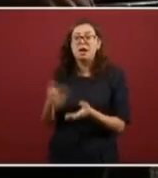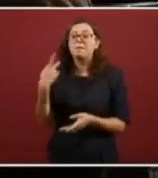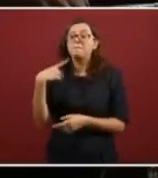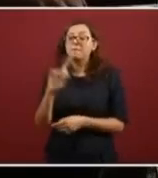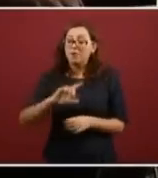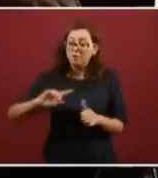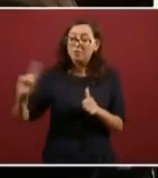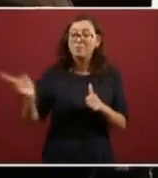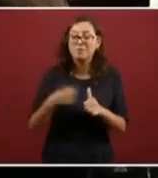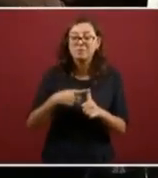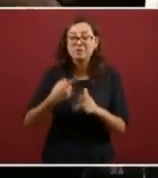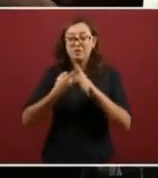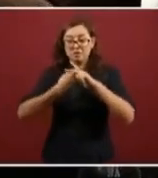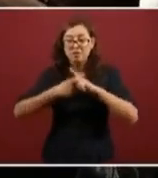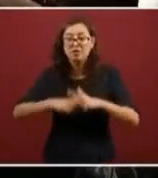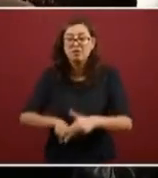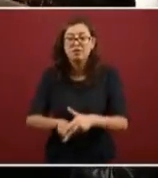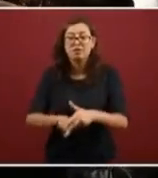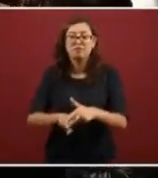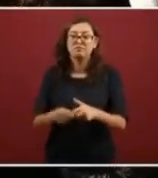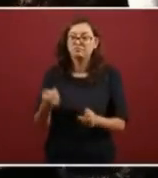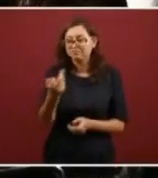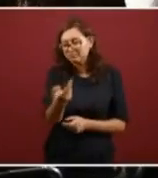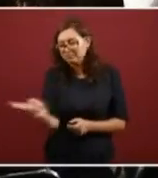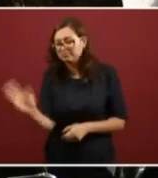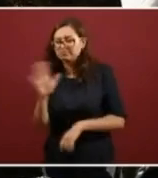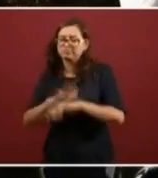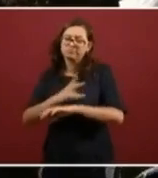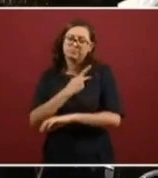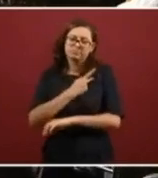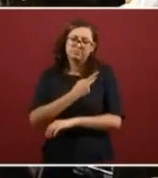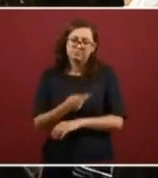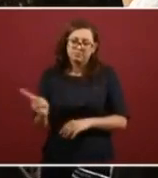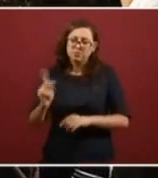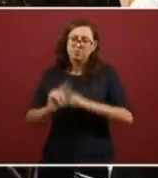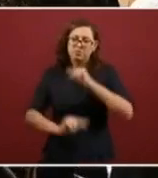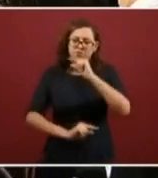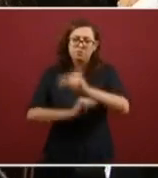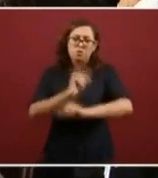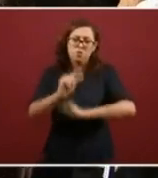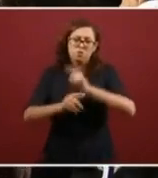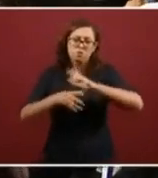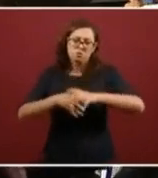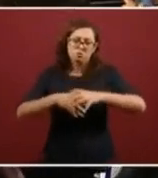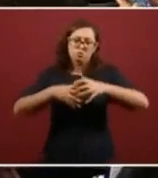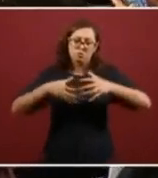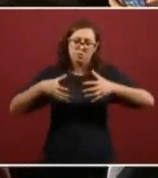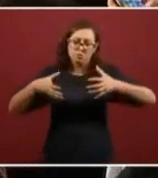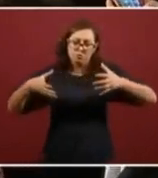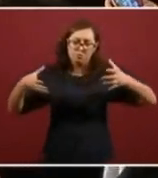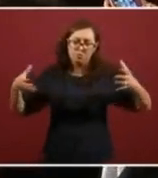empecemos con los más necesitados y ahí vamos a ir aumentando